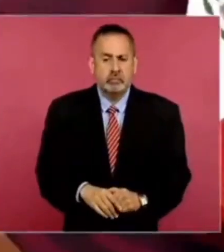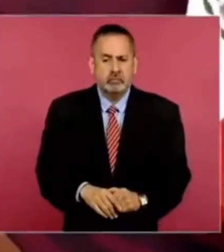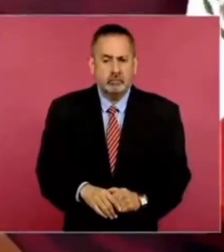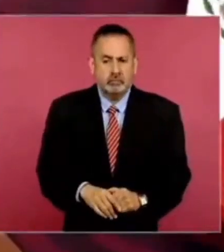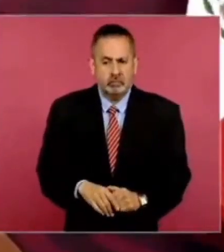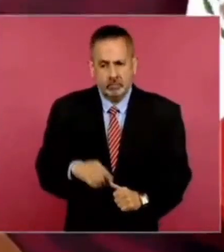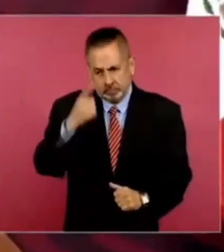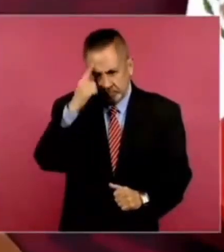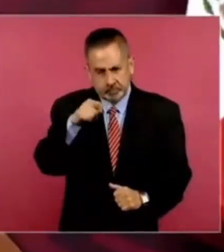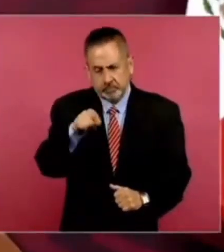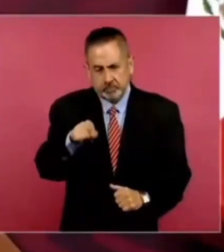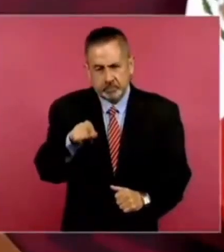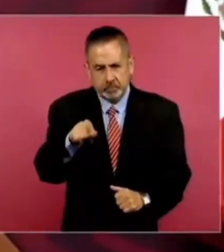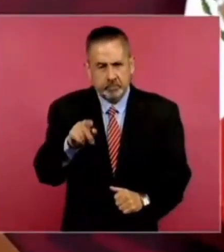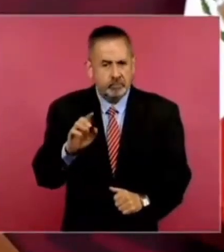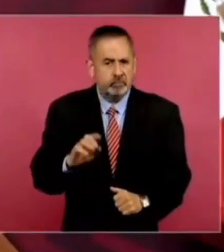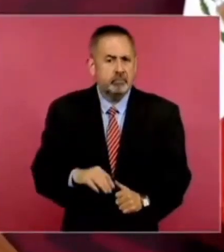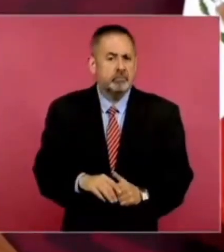Para